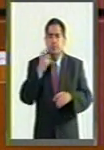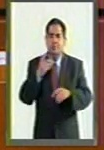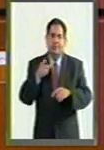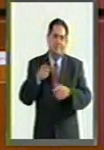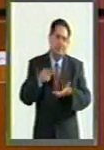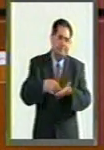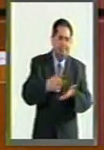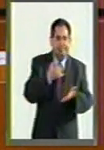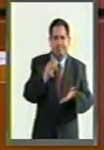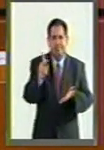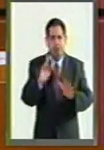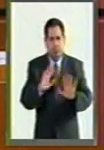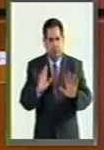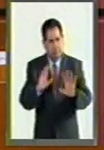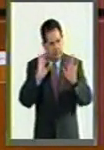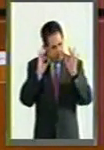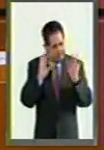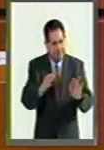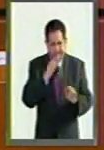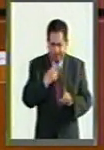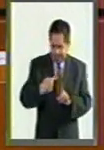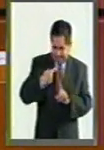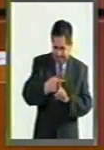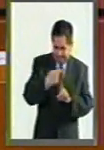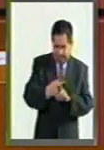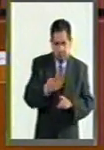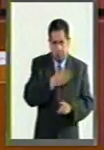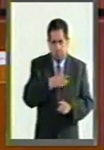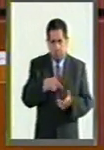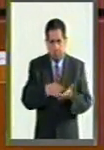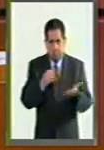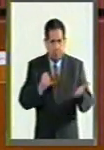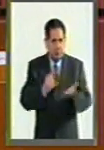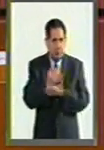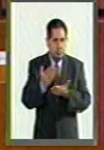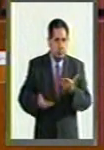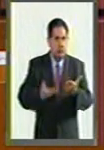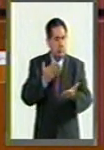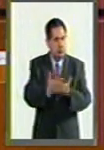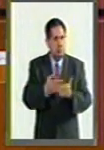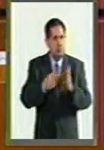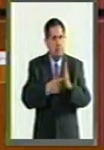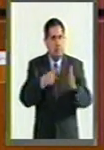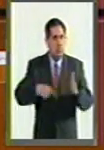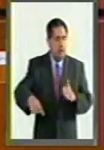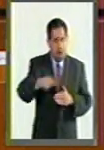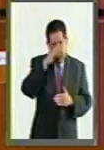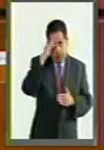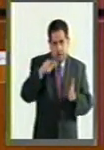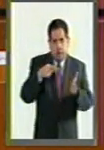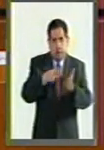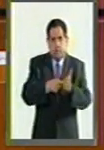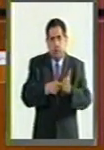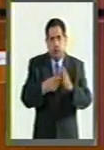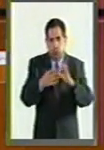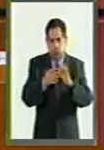ninguna manera, al contrario, este dictamen que hoy ponemos a consideración